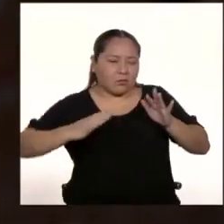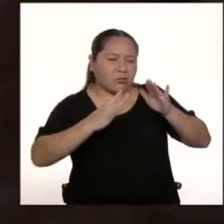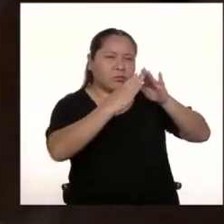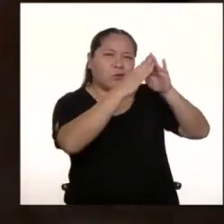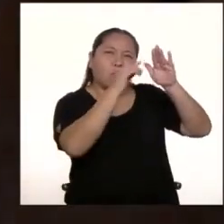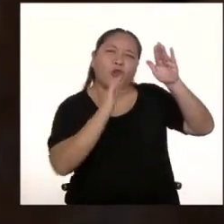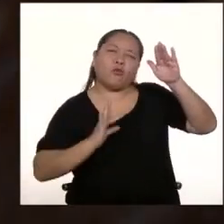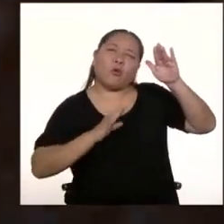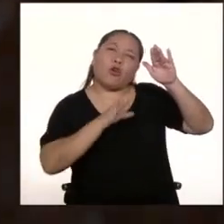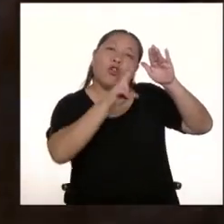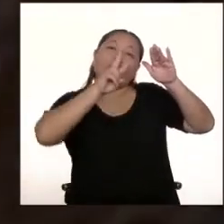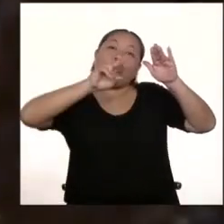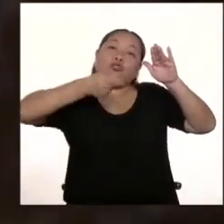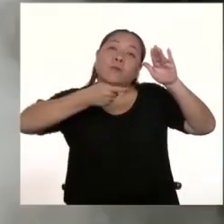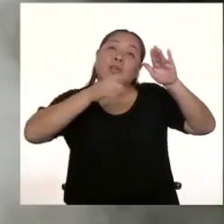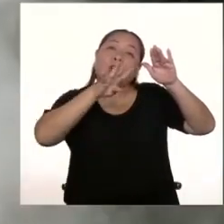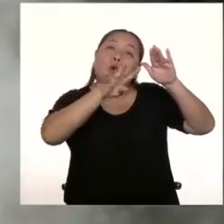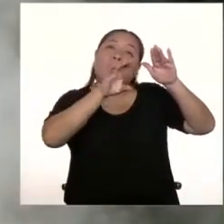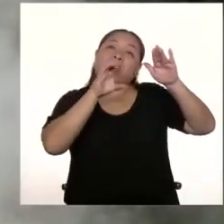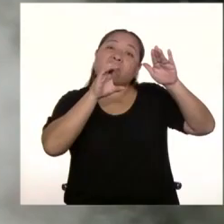metros de altura.